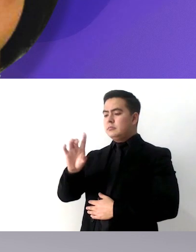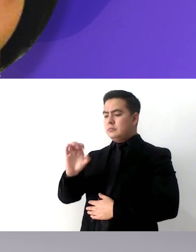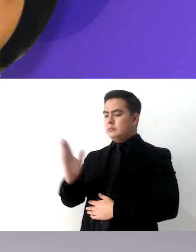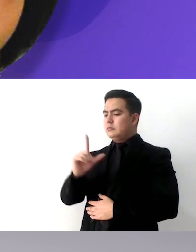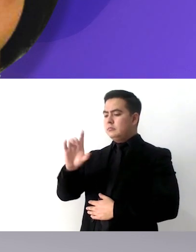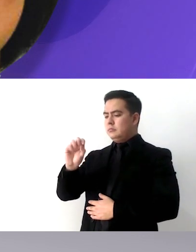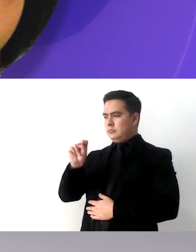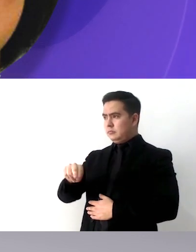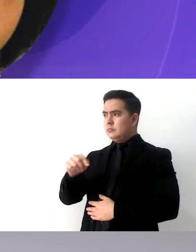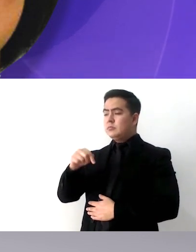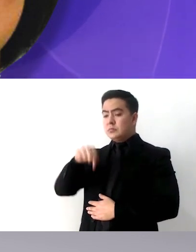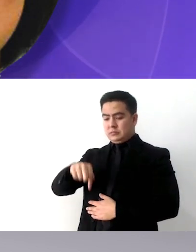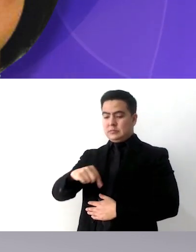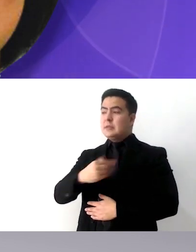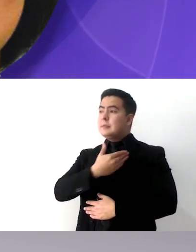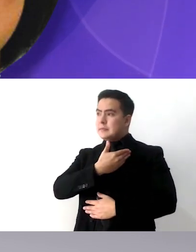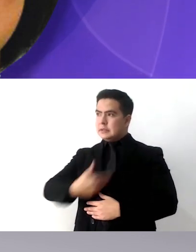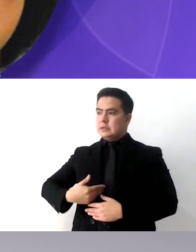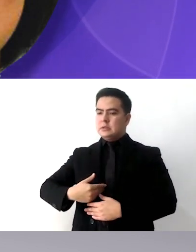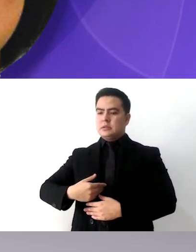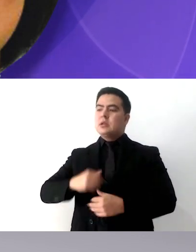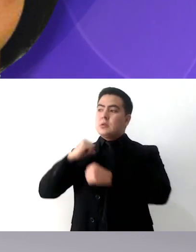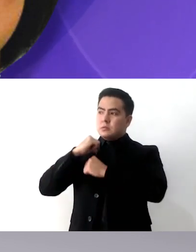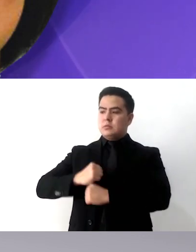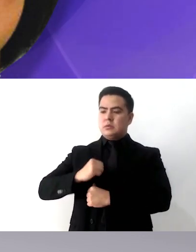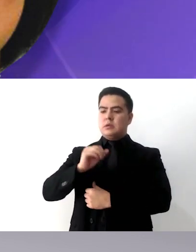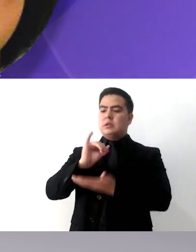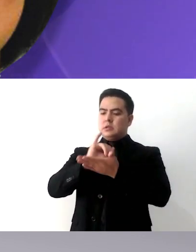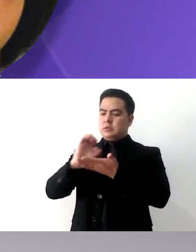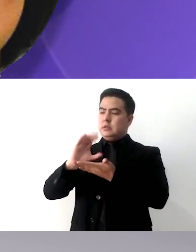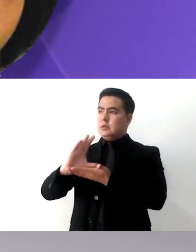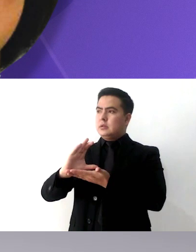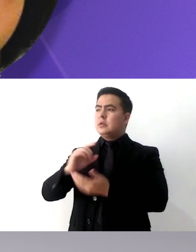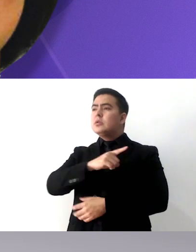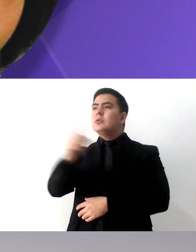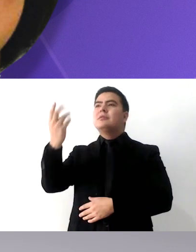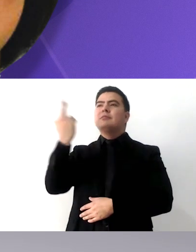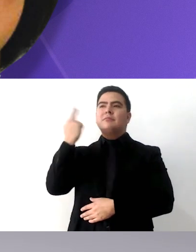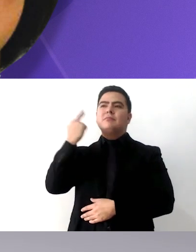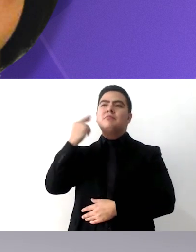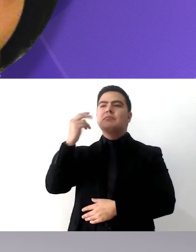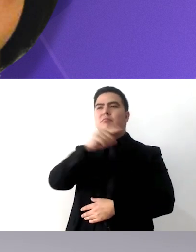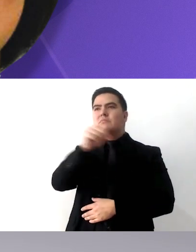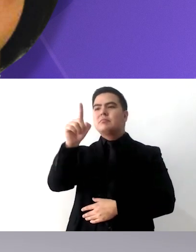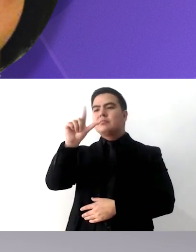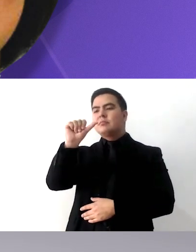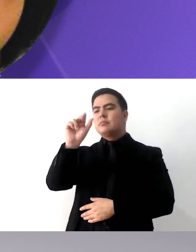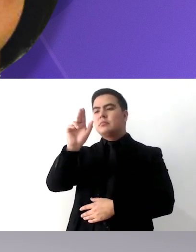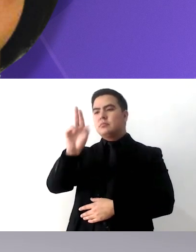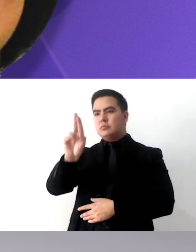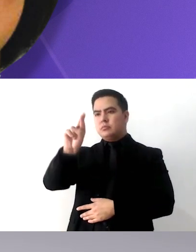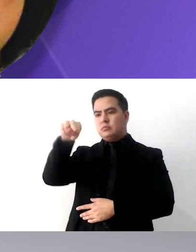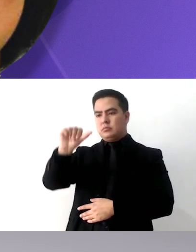Electoral de Coahuila. Les doy la más cordial de las bienvenidas a La Urna. Este es un programa de radio en donde vamos a platicar sobre